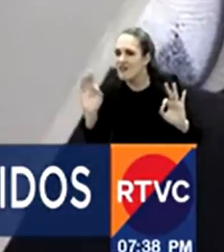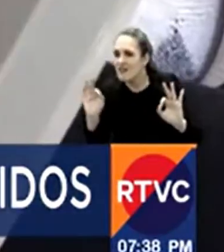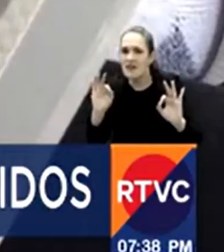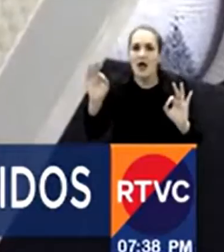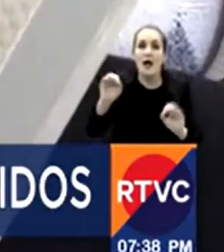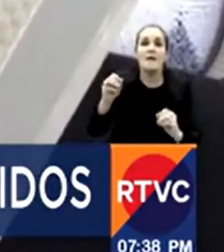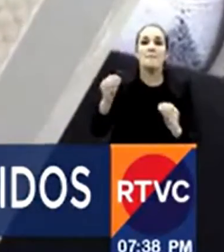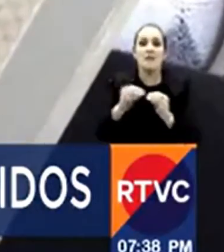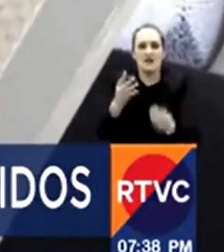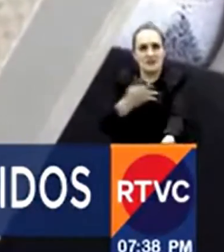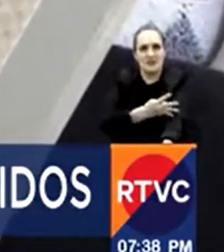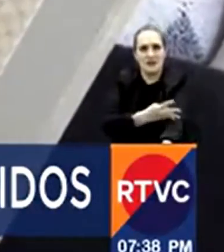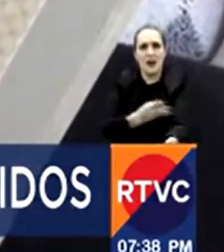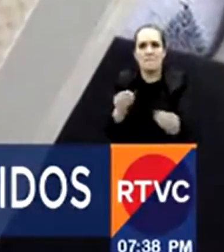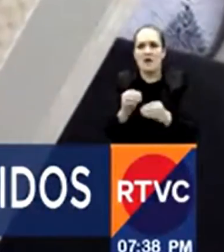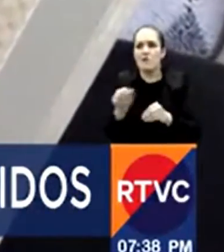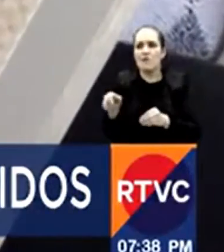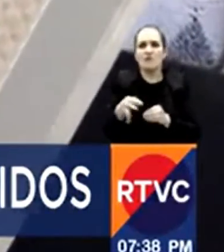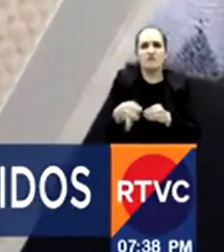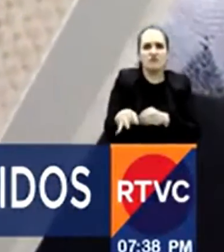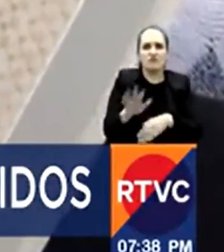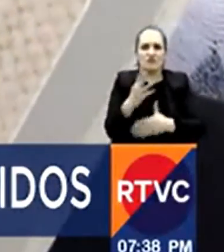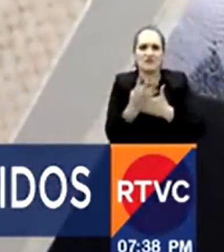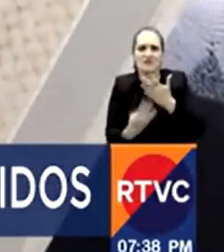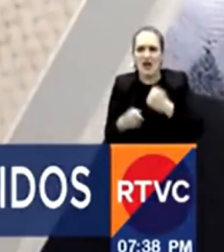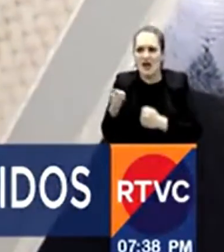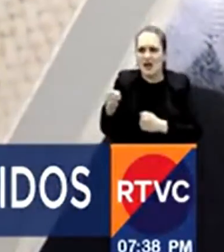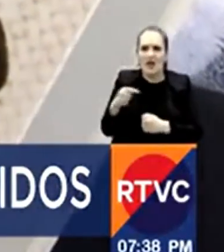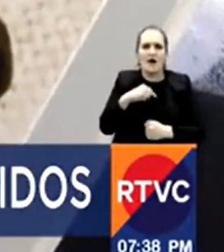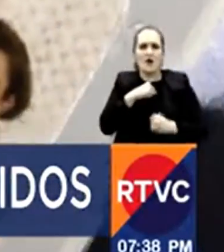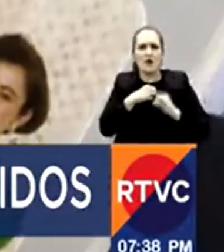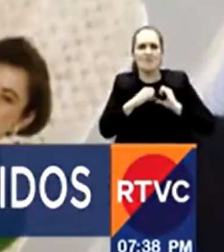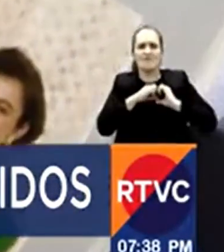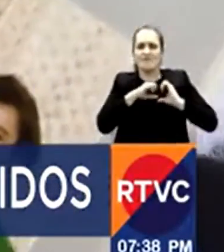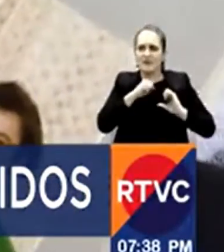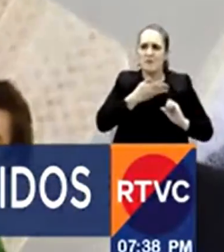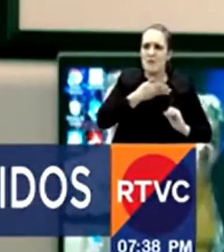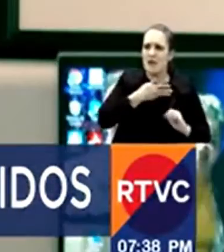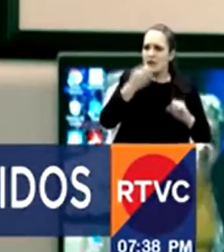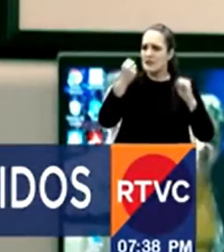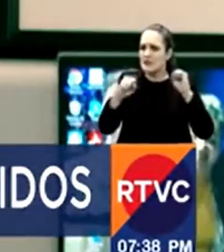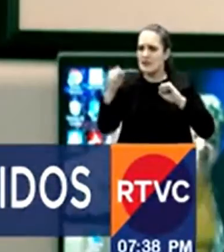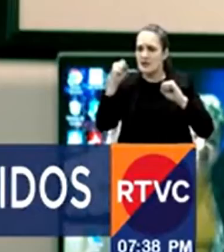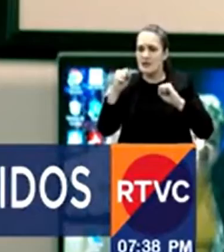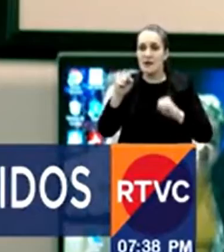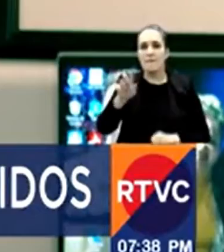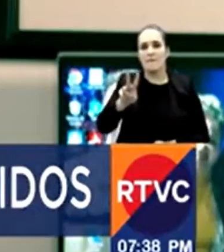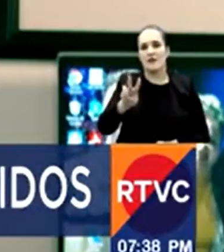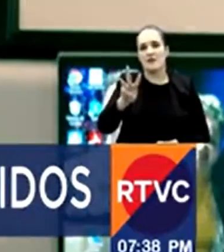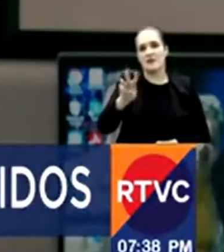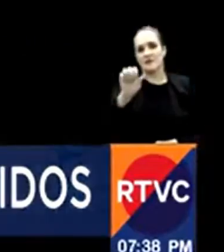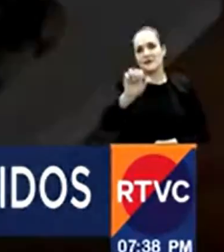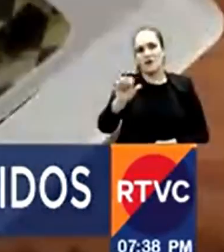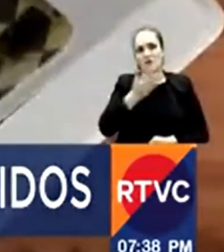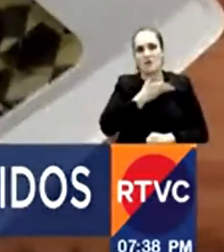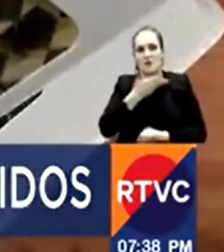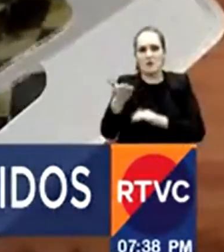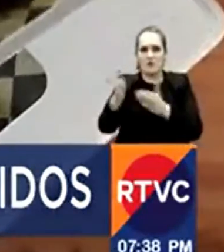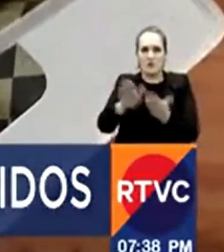Encontramos una bacteria en la sangre, encontramos una bacteria que ya está atacando el corazón. El 23 de agosto falleció.